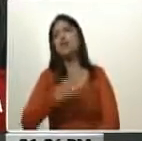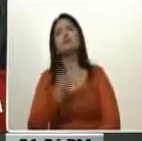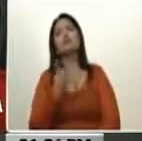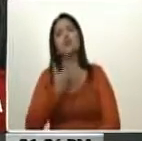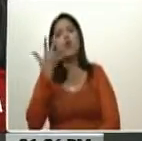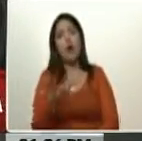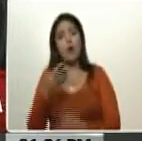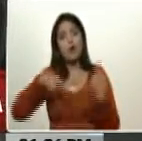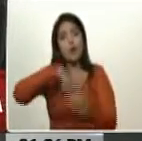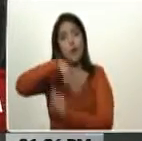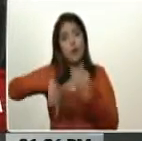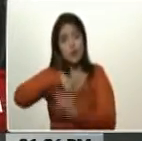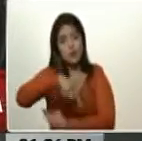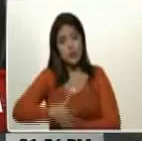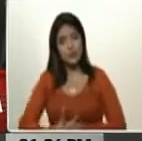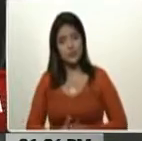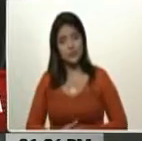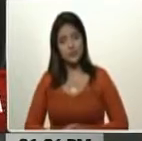en una revolución.